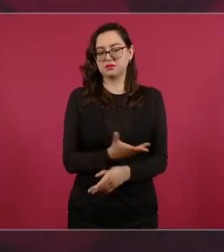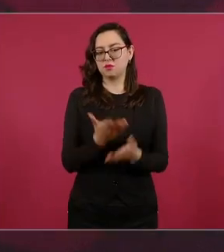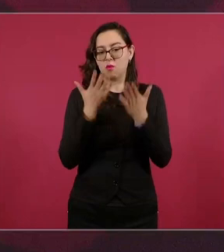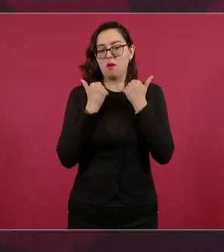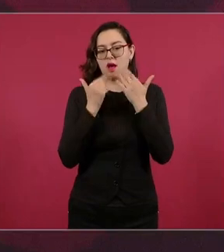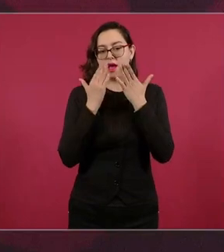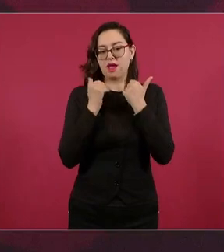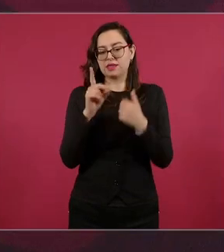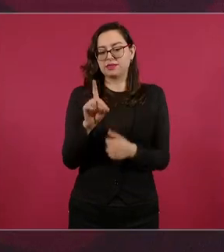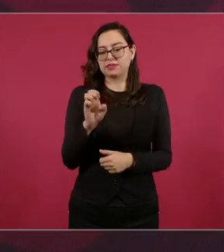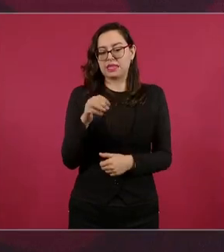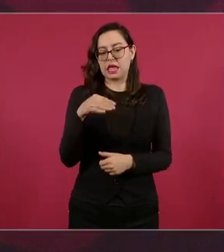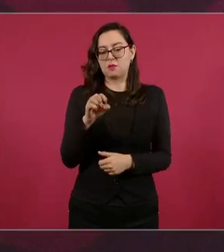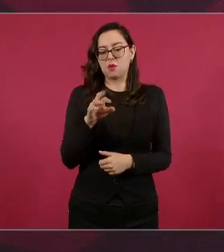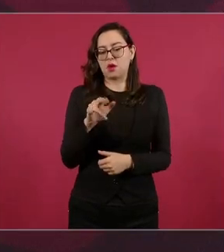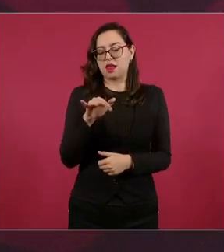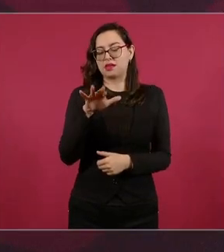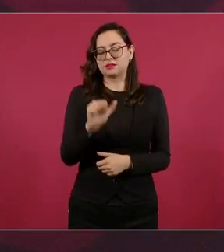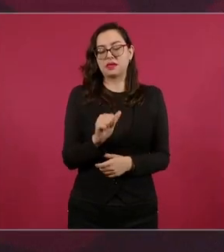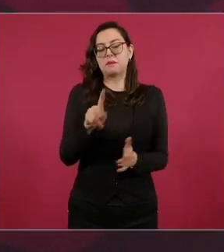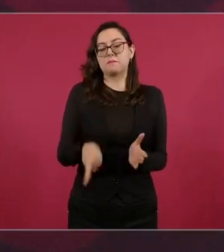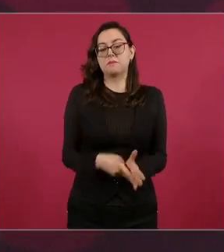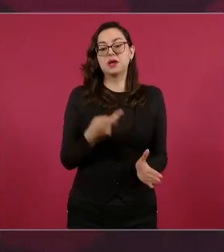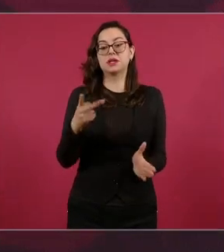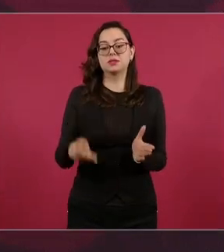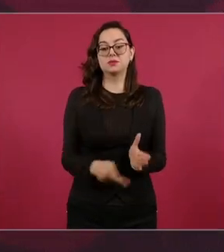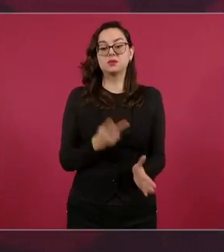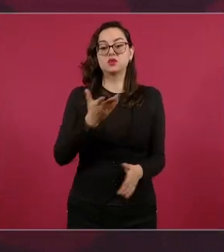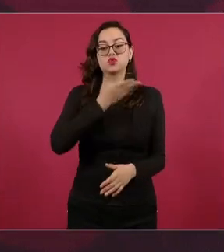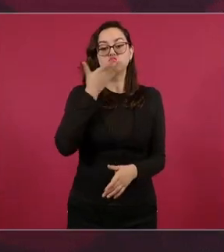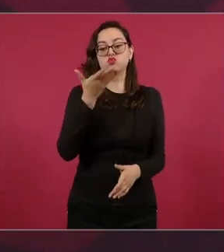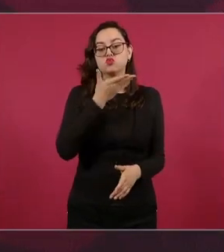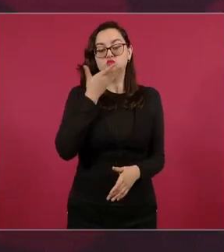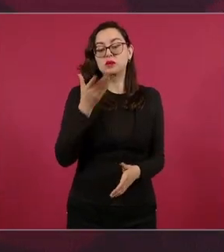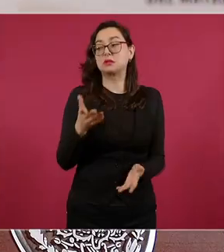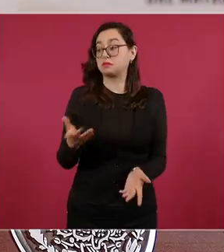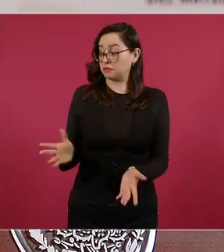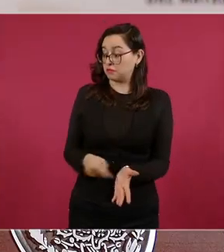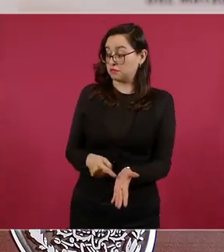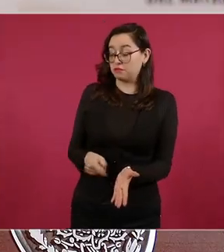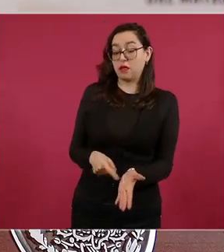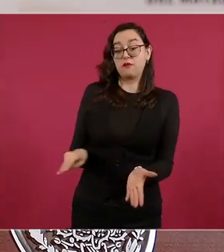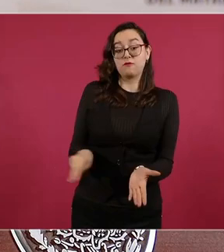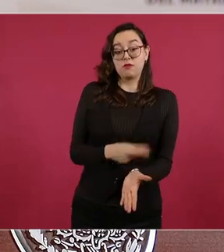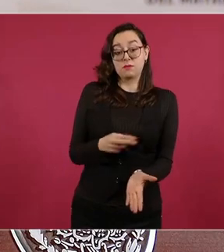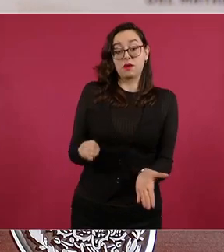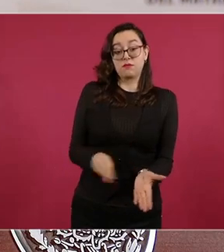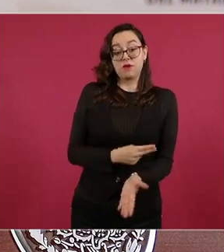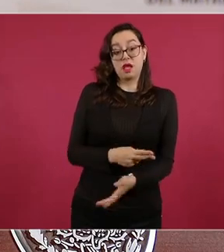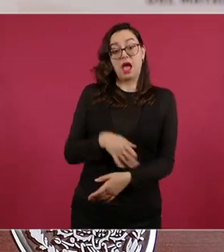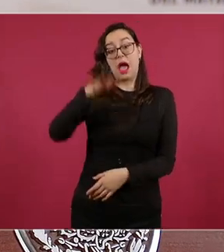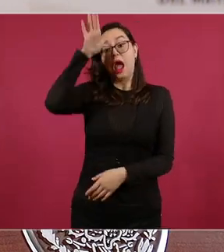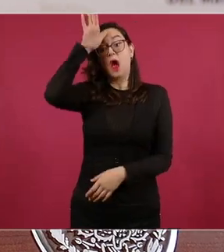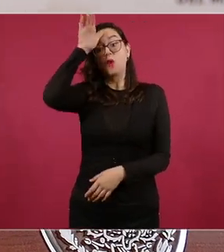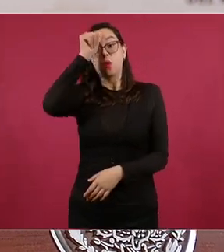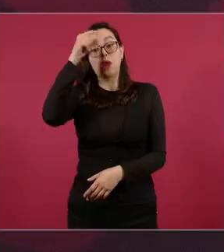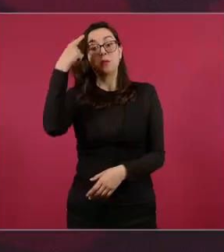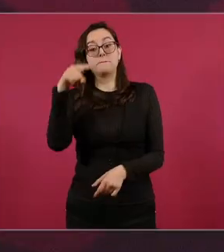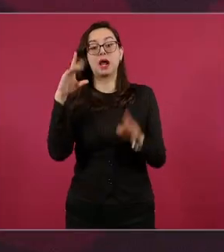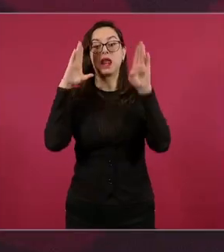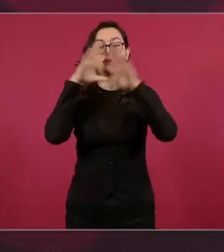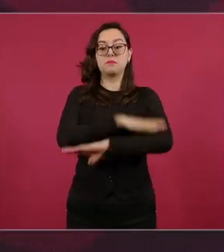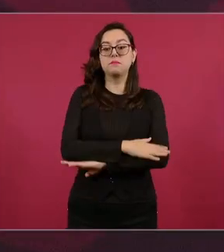nos pedían cuando estábamos en la oposición que firmáramos acuerdos de civilidad